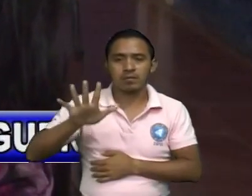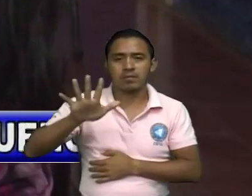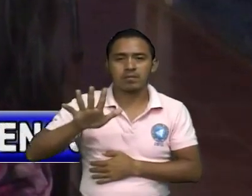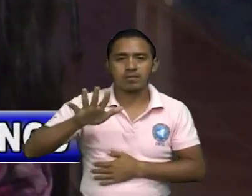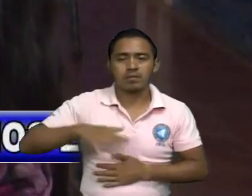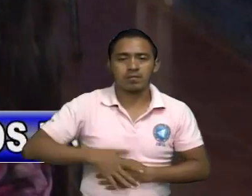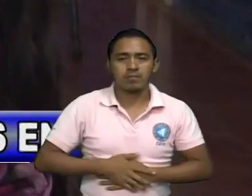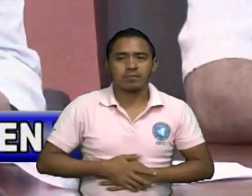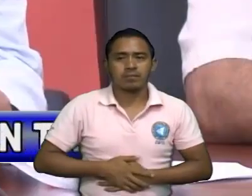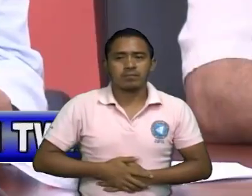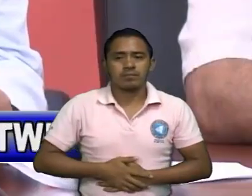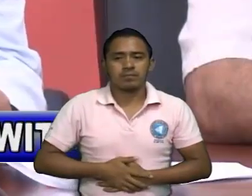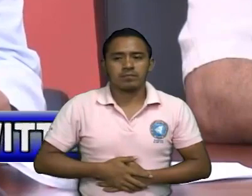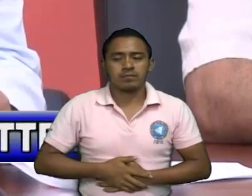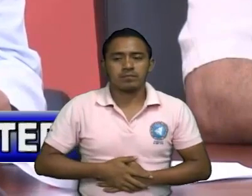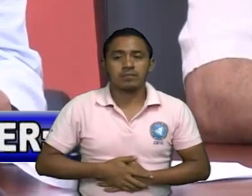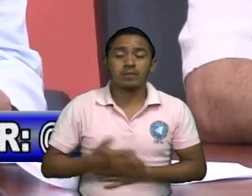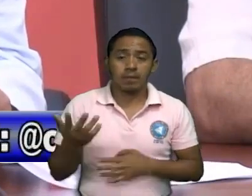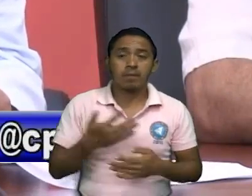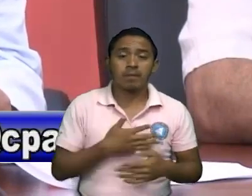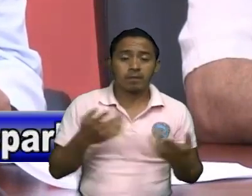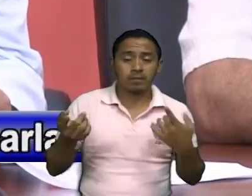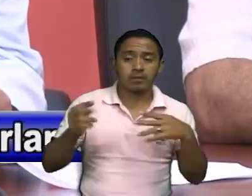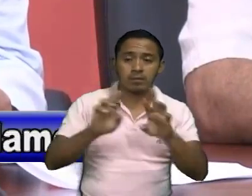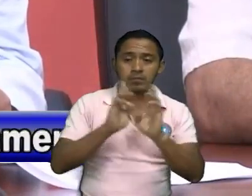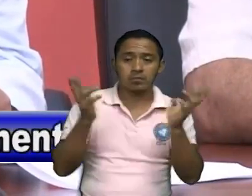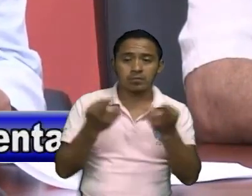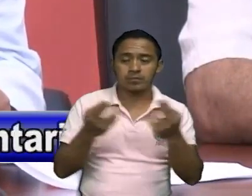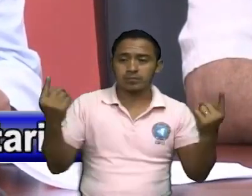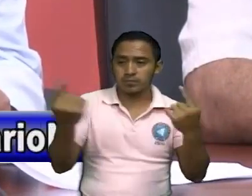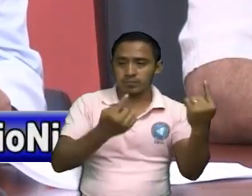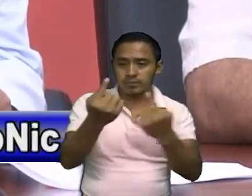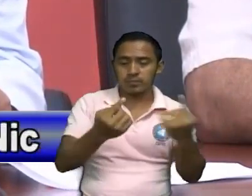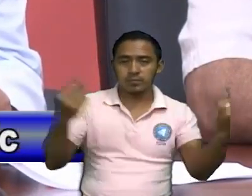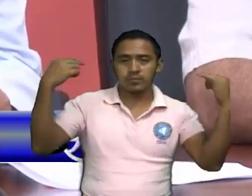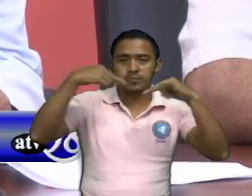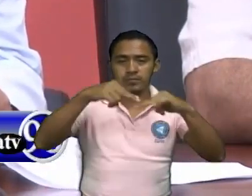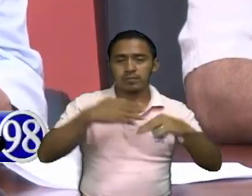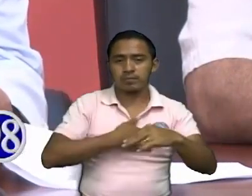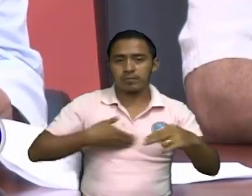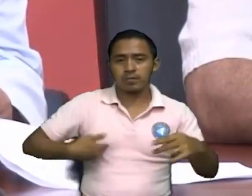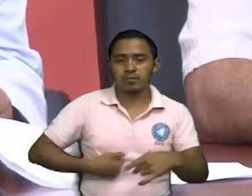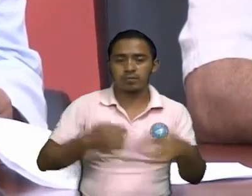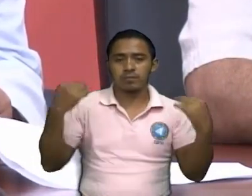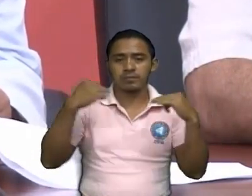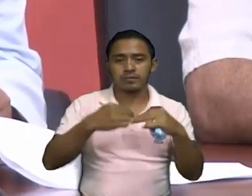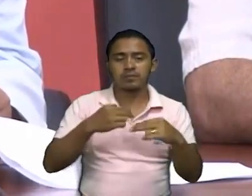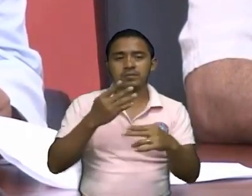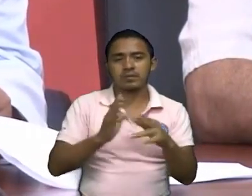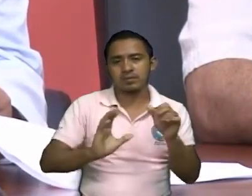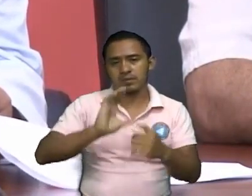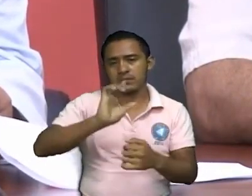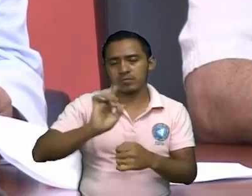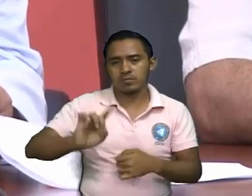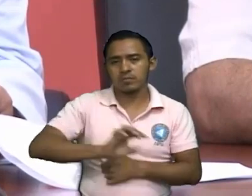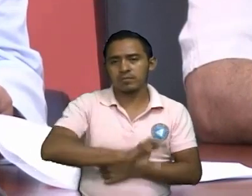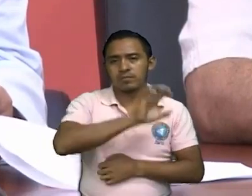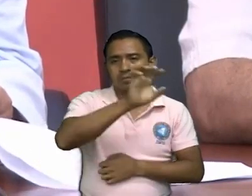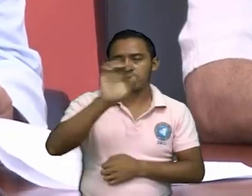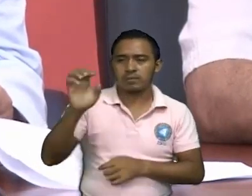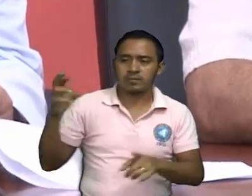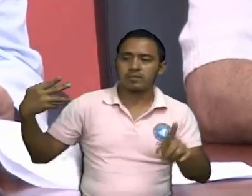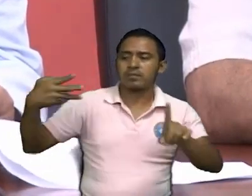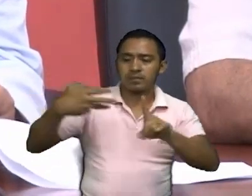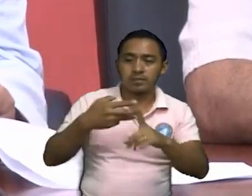también encontrándonos con los maestros que fueron seleccionados como el mejor docente de cada uno de los departamentos y las regiones